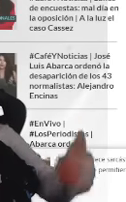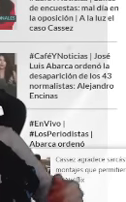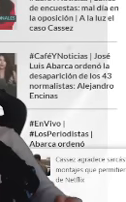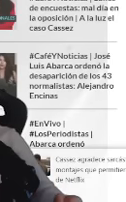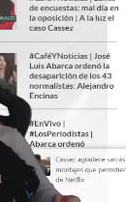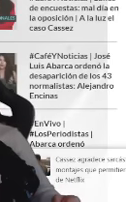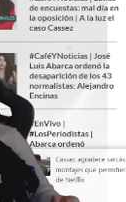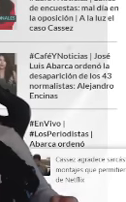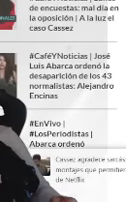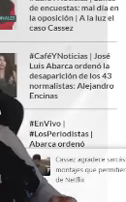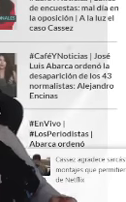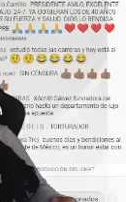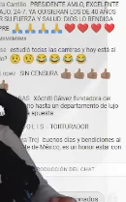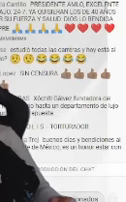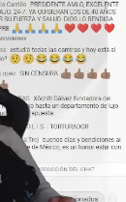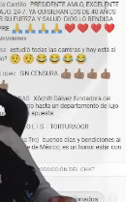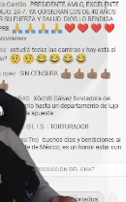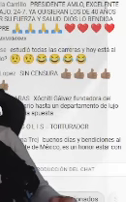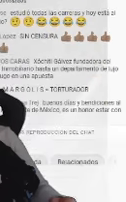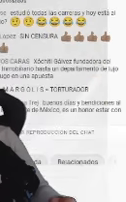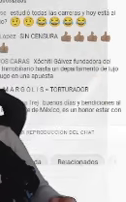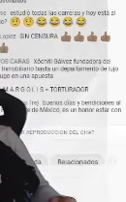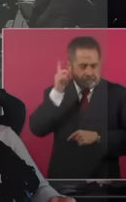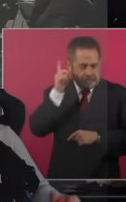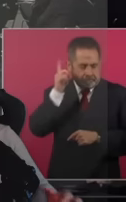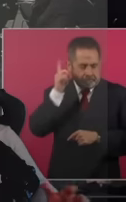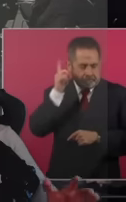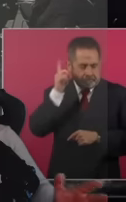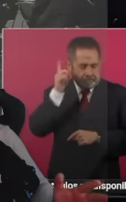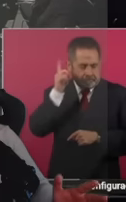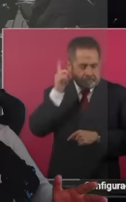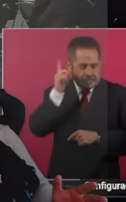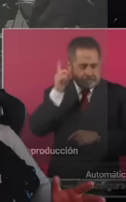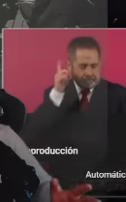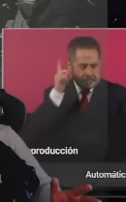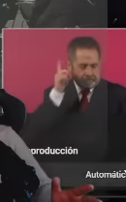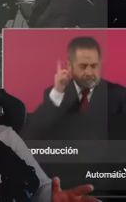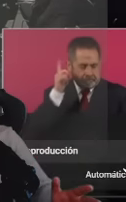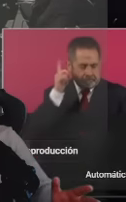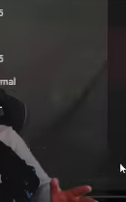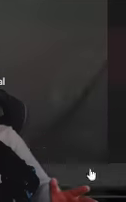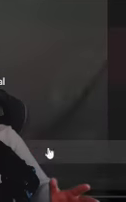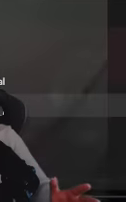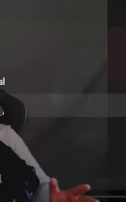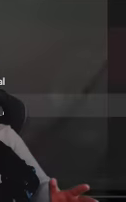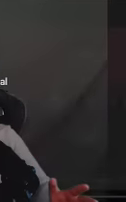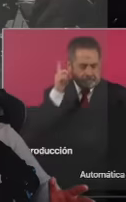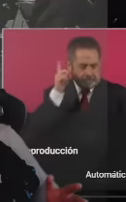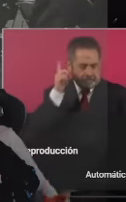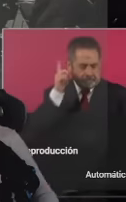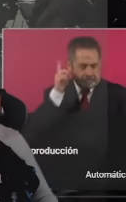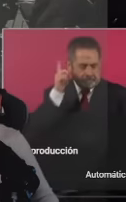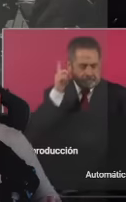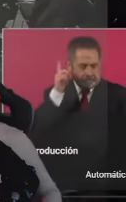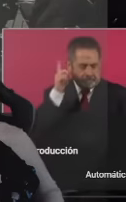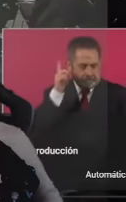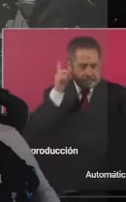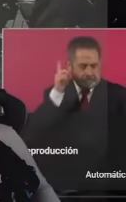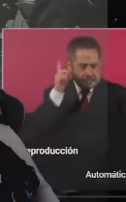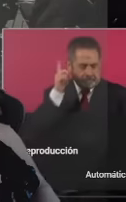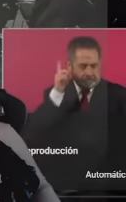ministro arturo saldívar el día de hoy en la mañana era y vaya que nos dejó con los ojos cuadrados porque al final también